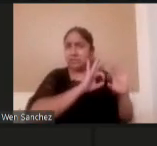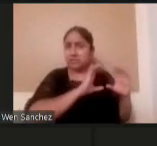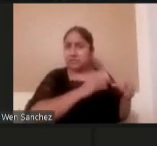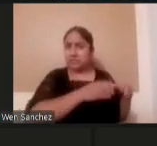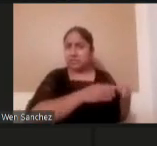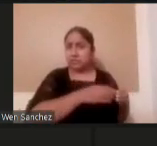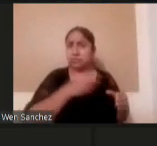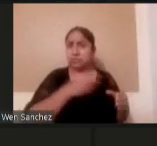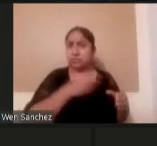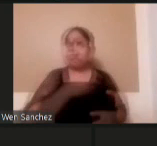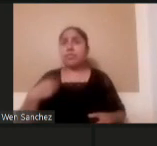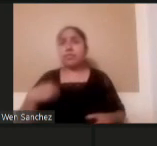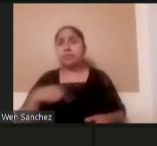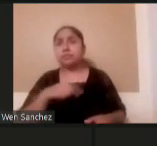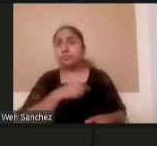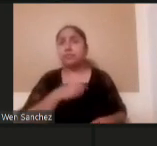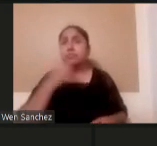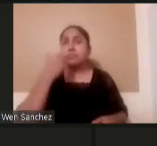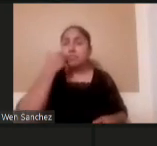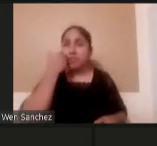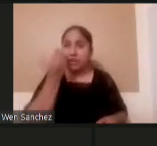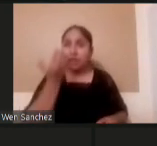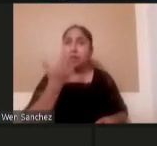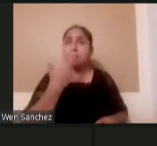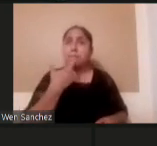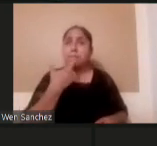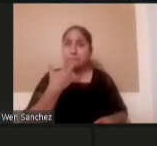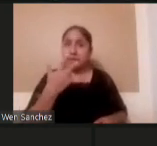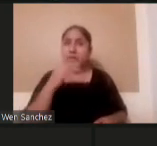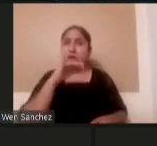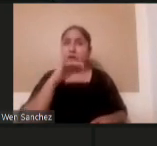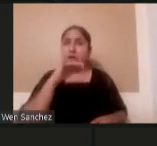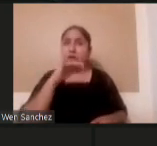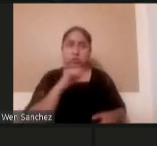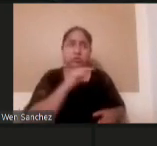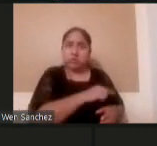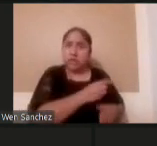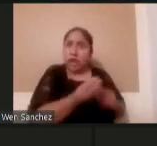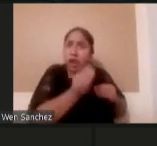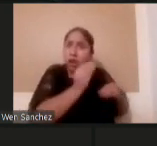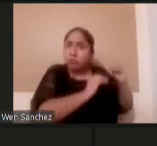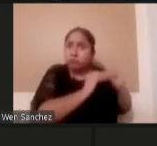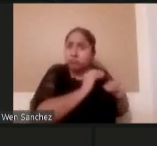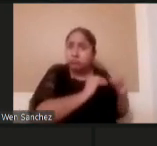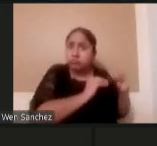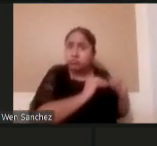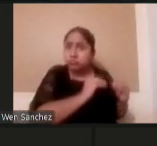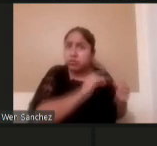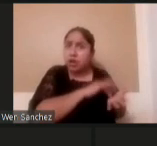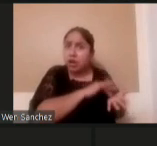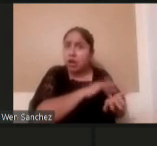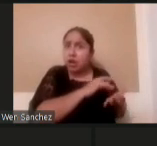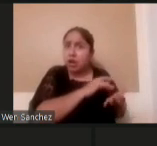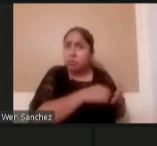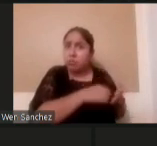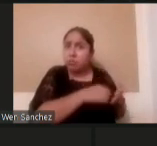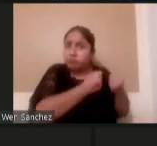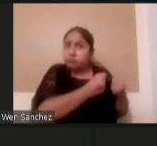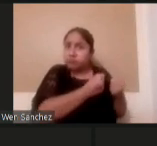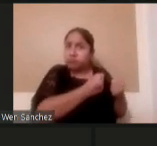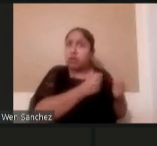a favor de fortalecer toda la estructura y recursos de CONAPRED para que continúe cumpliendo el mandato para el cual fue